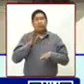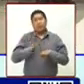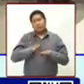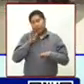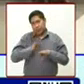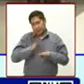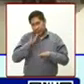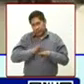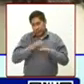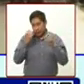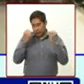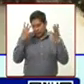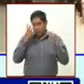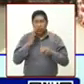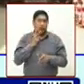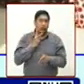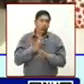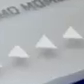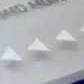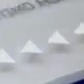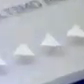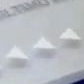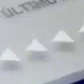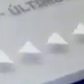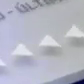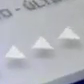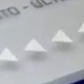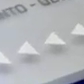las recomendación de mucha precaución